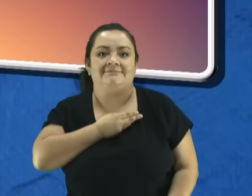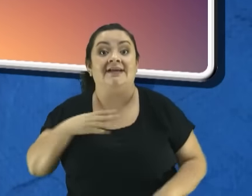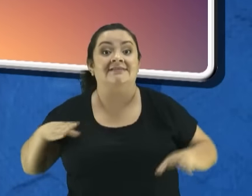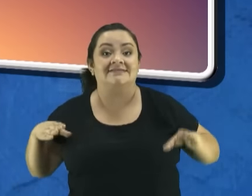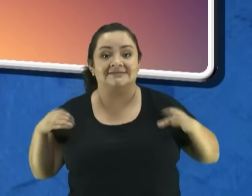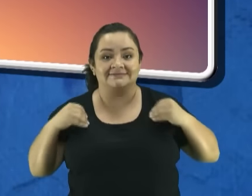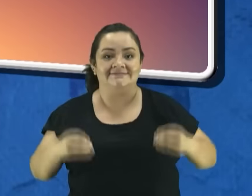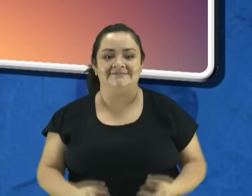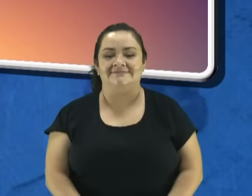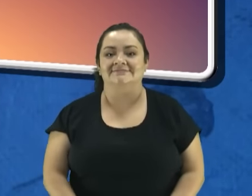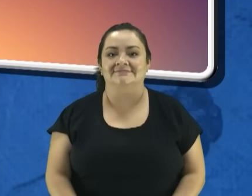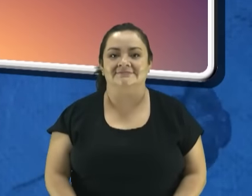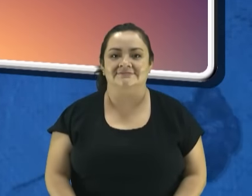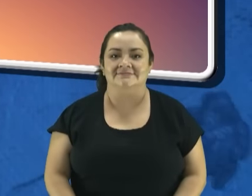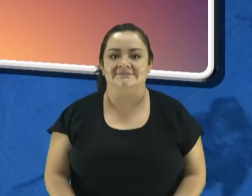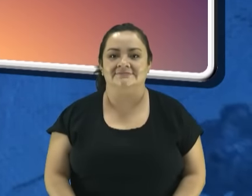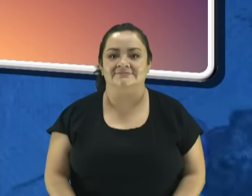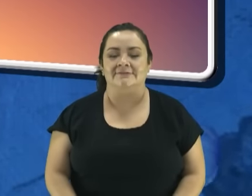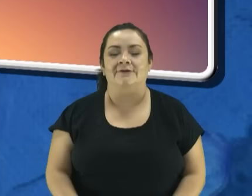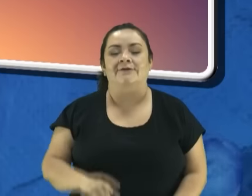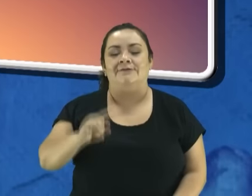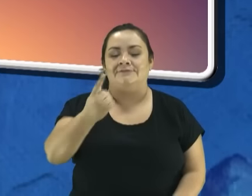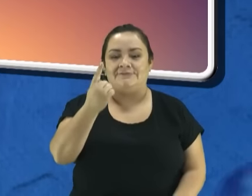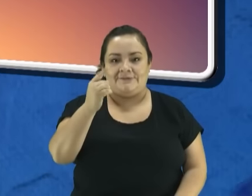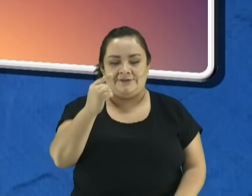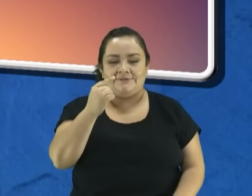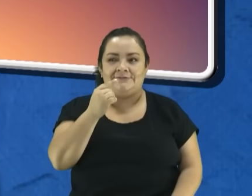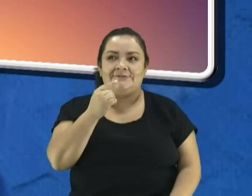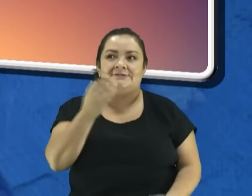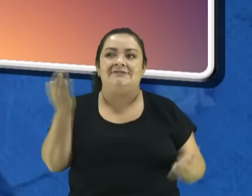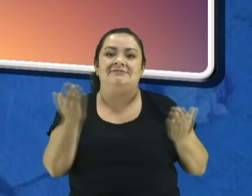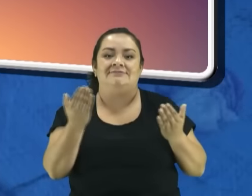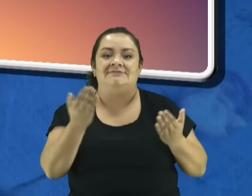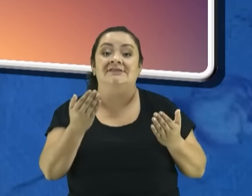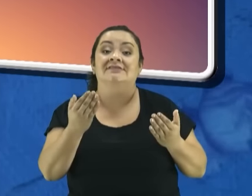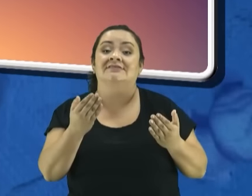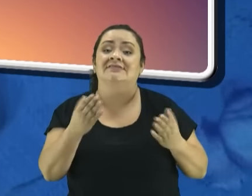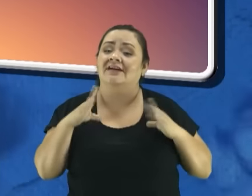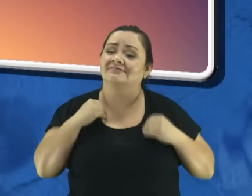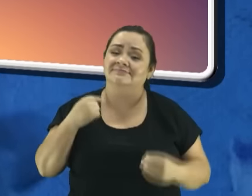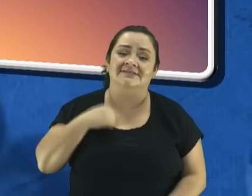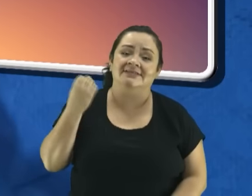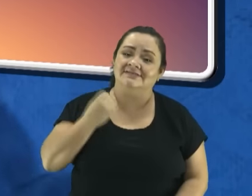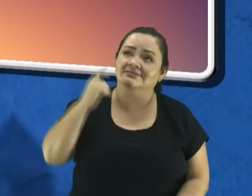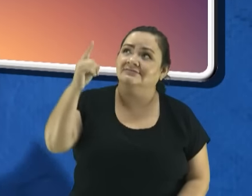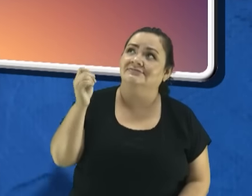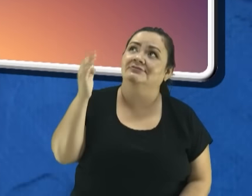primero el primer punto para poder disfrutar el evangelio de Cristo es reconocer que lo